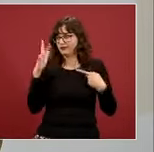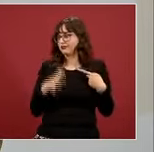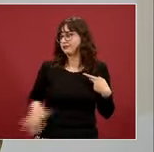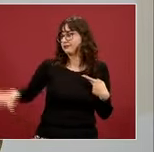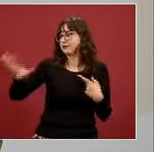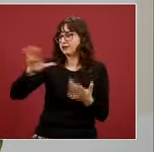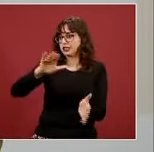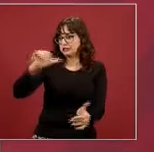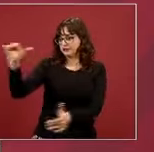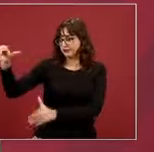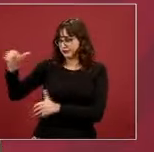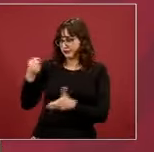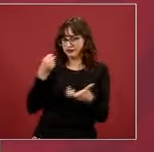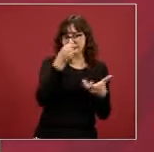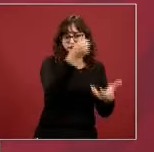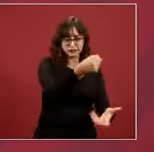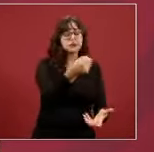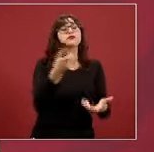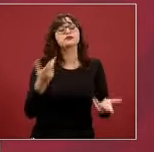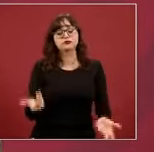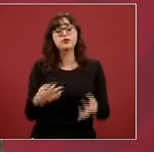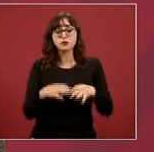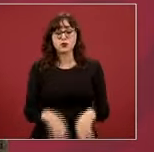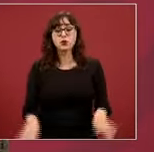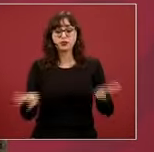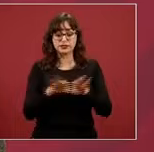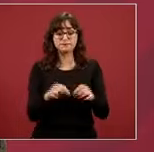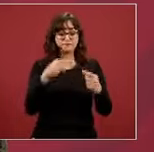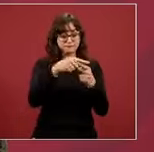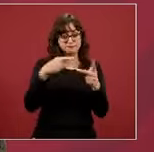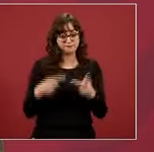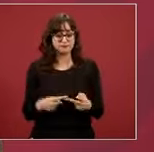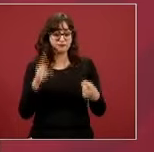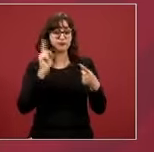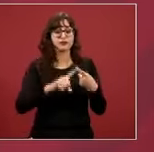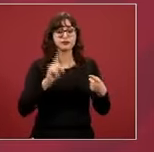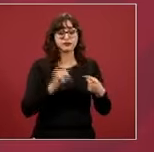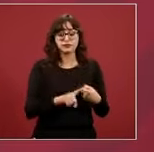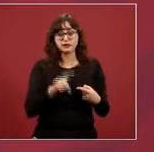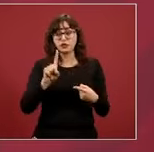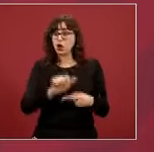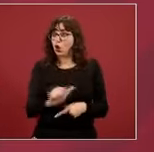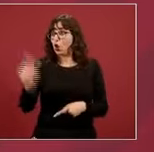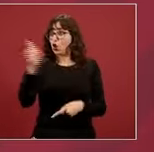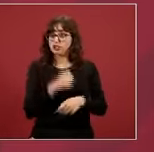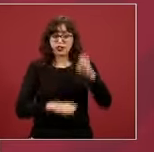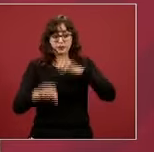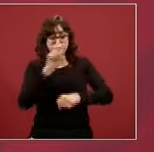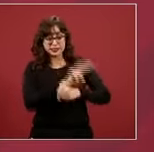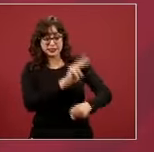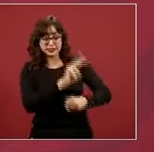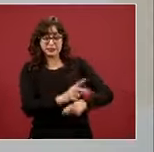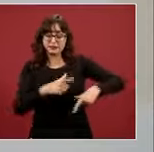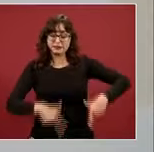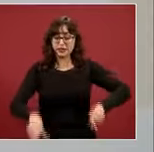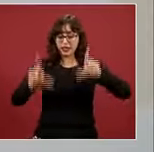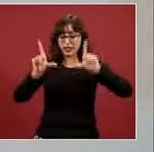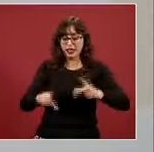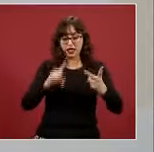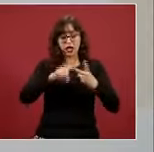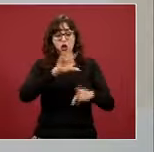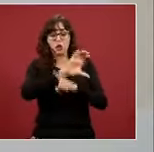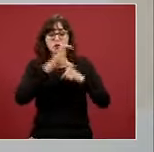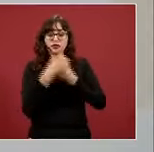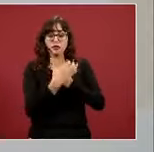los que se aportan a la CIS. Pues estas dos acciones, tanto la publicación de la auditoría externa como un pronunciamiento del Comité Permanente,